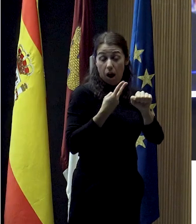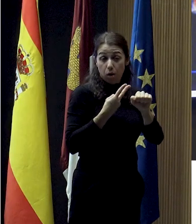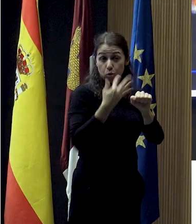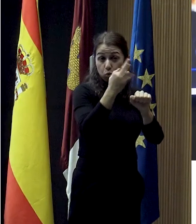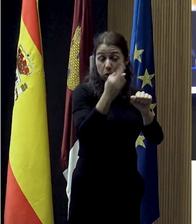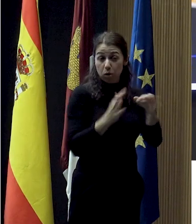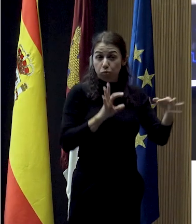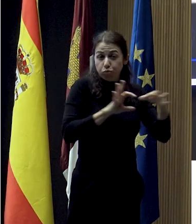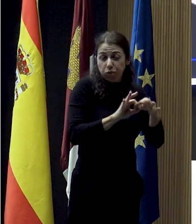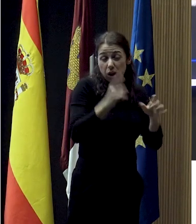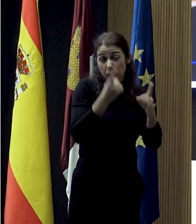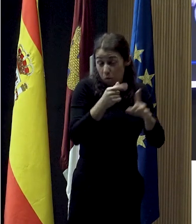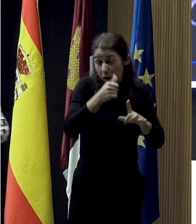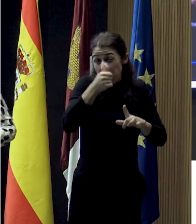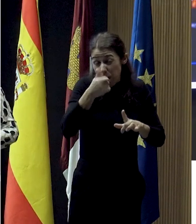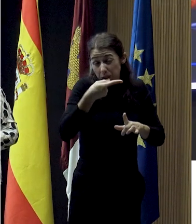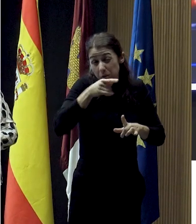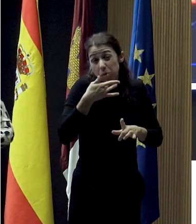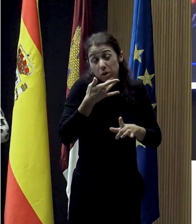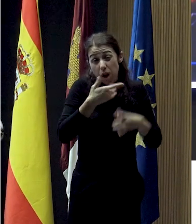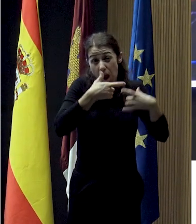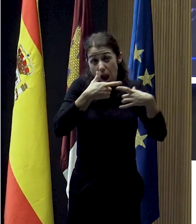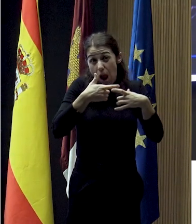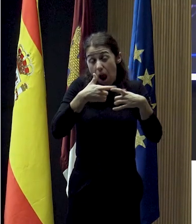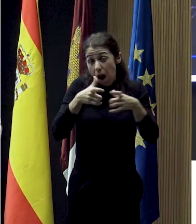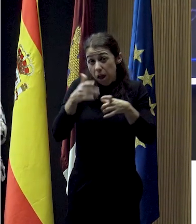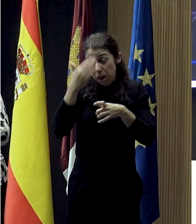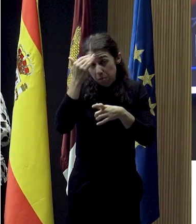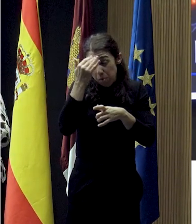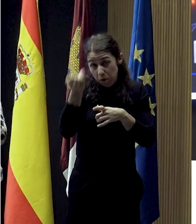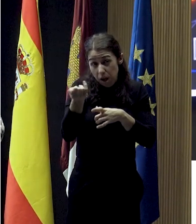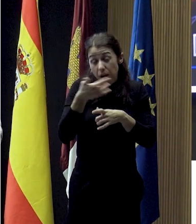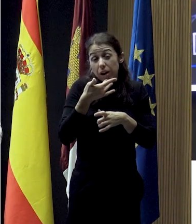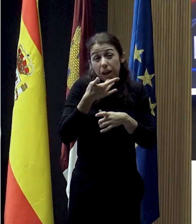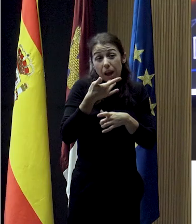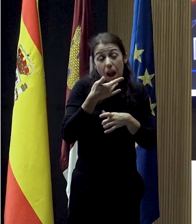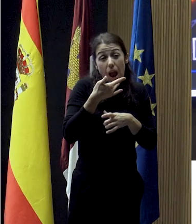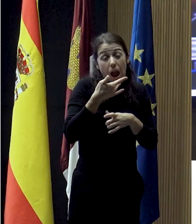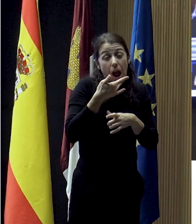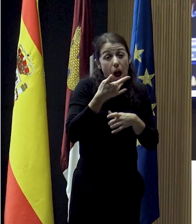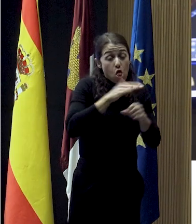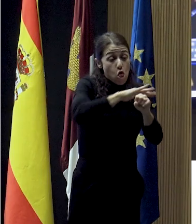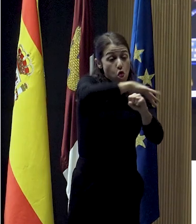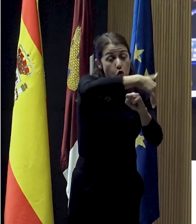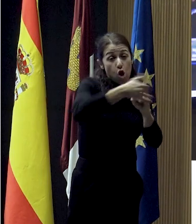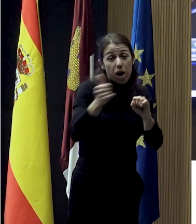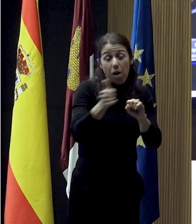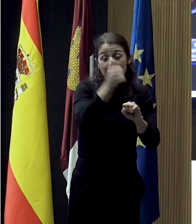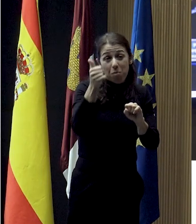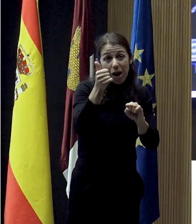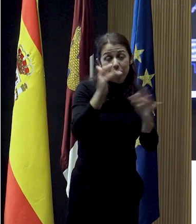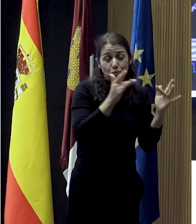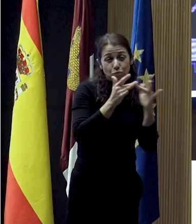Y algún área más. Por lo tanto, hay tareas de memoria que reclutan más cantidad de regiones y más